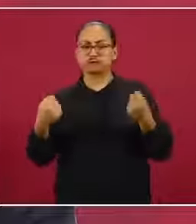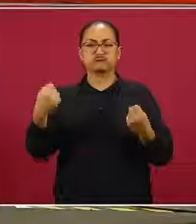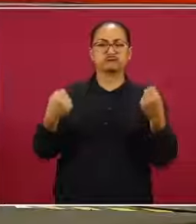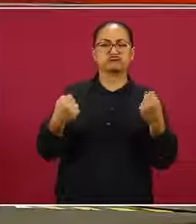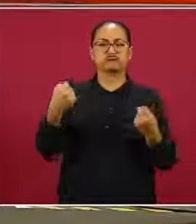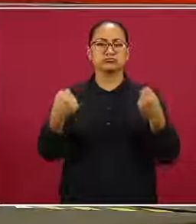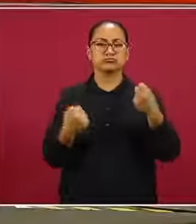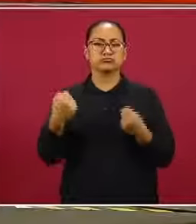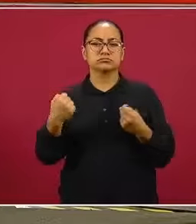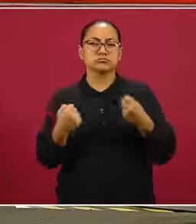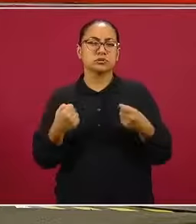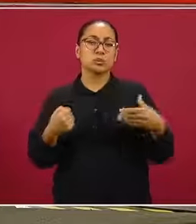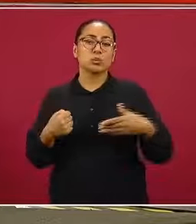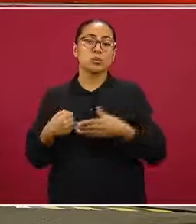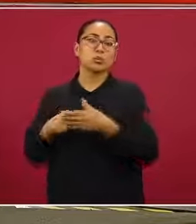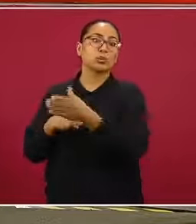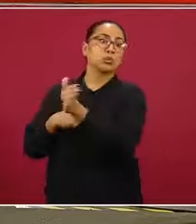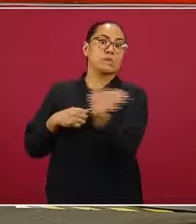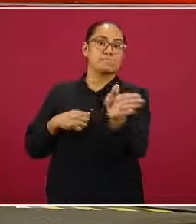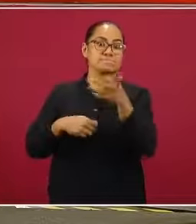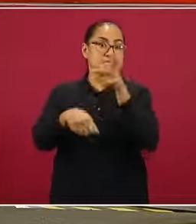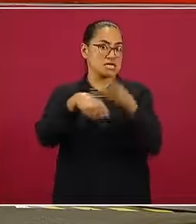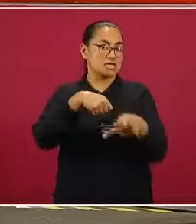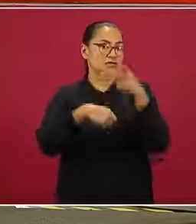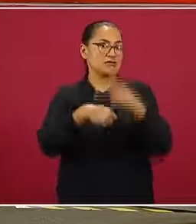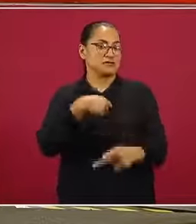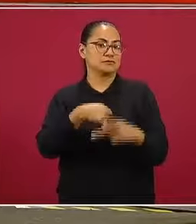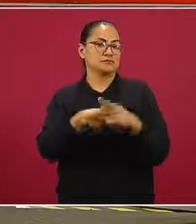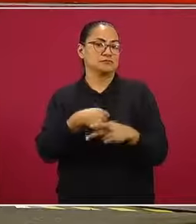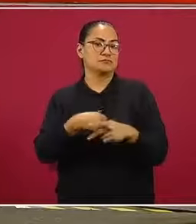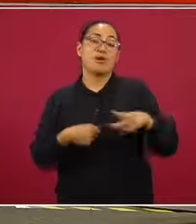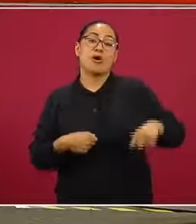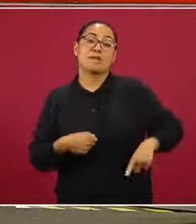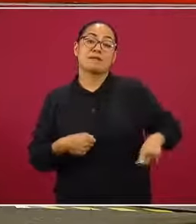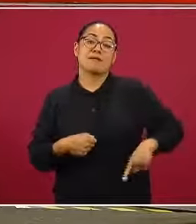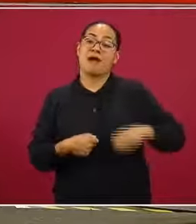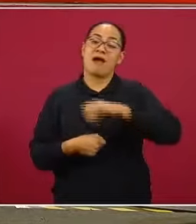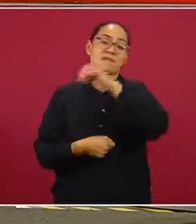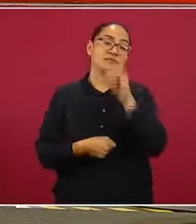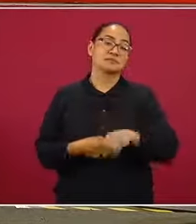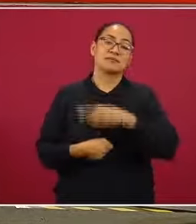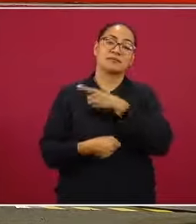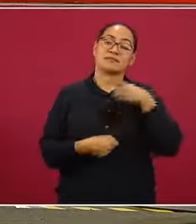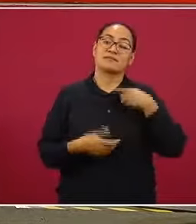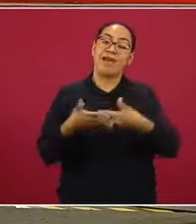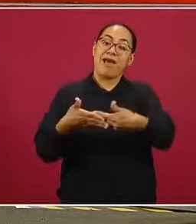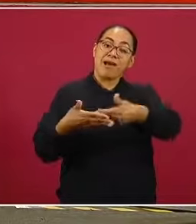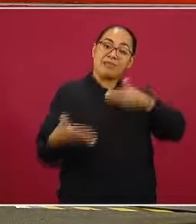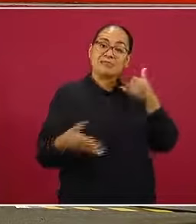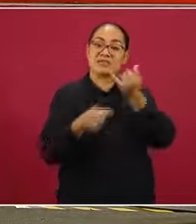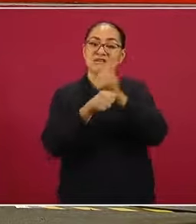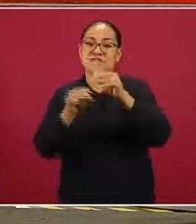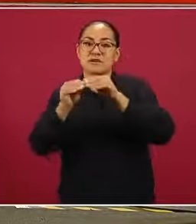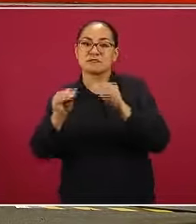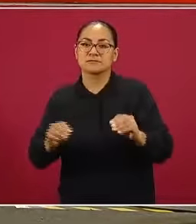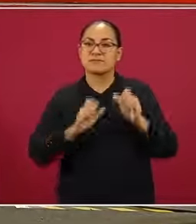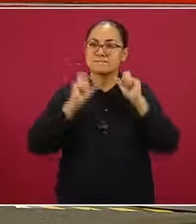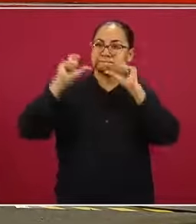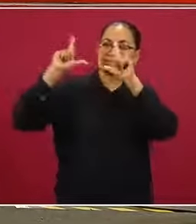peligrosa. Es obligación de la autoridad de tránsito o la autoridad de transporte informarle al ciudadano que va